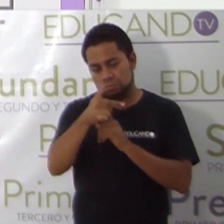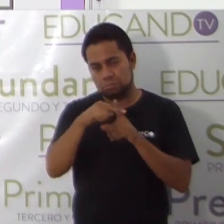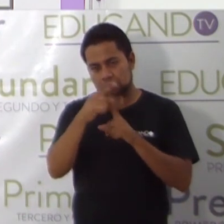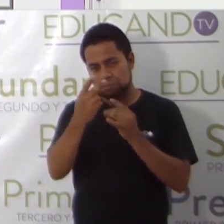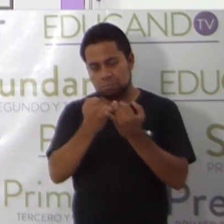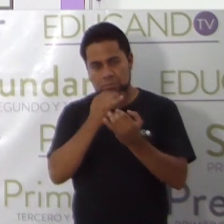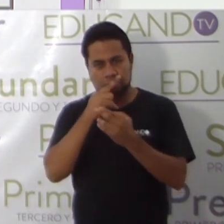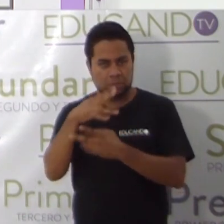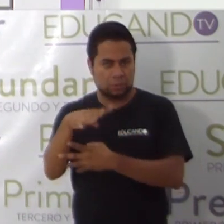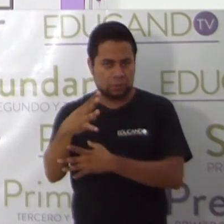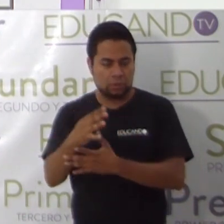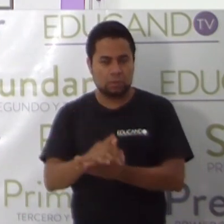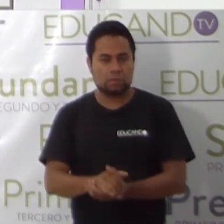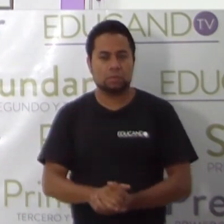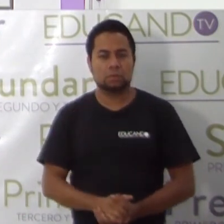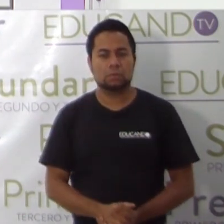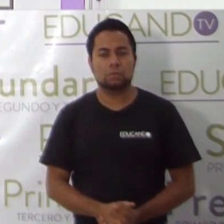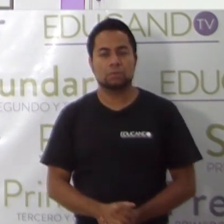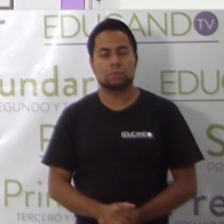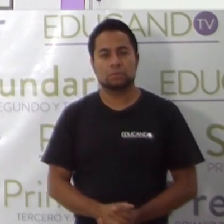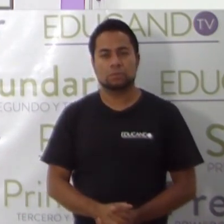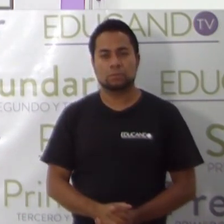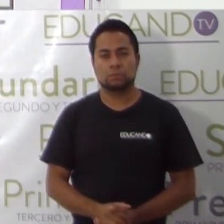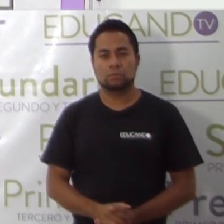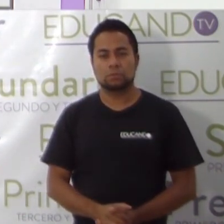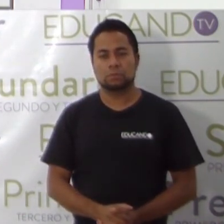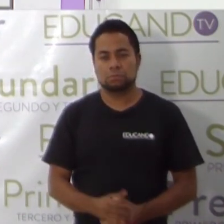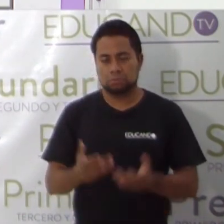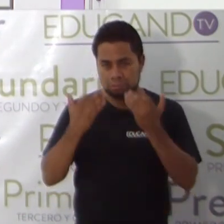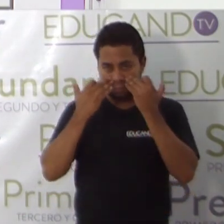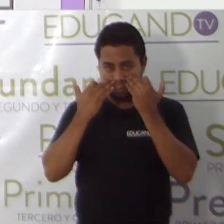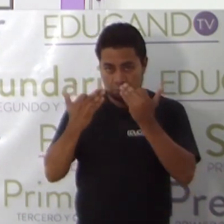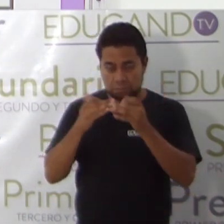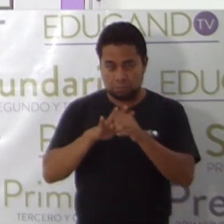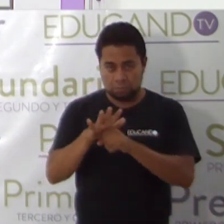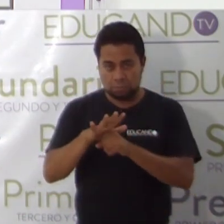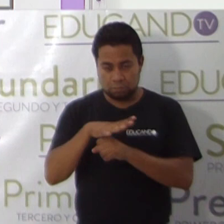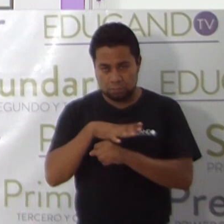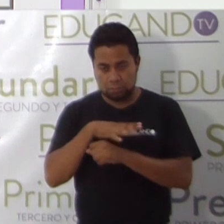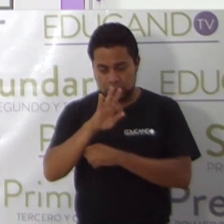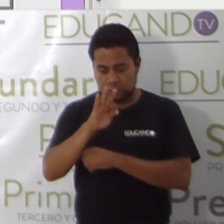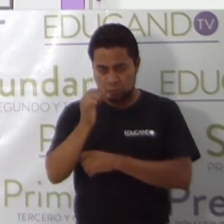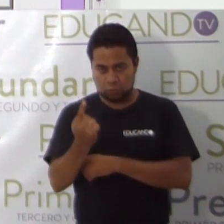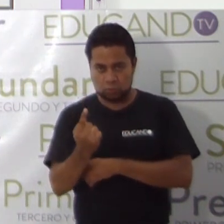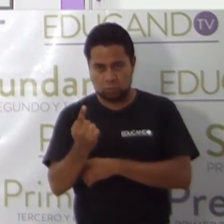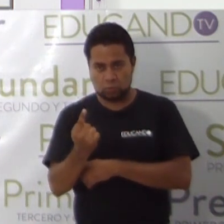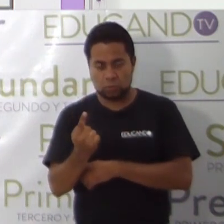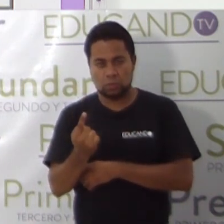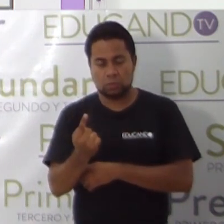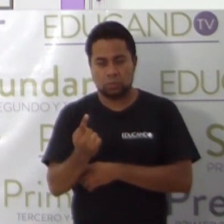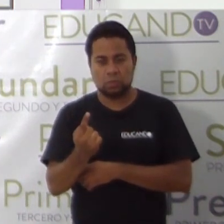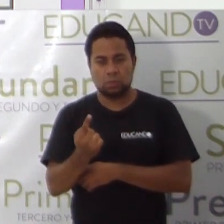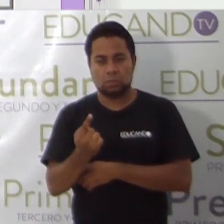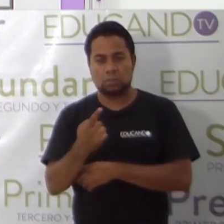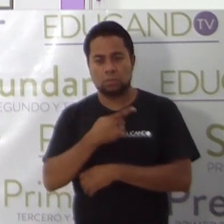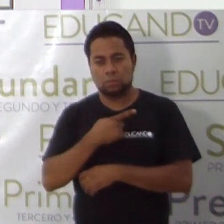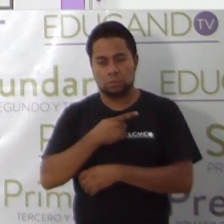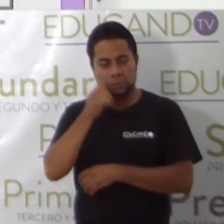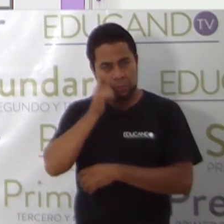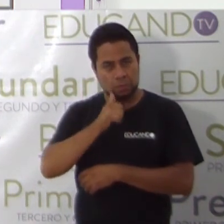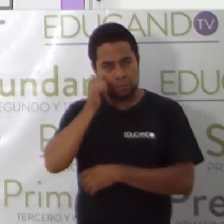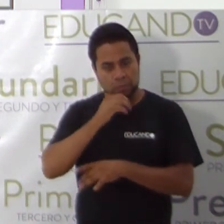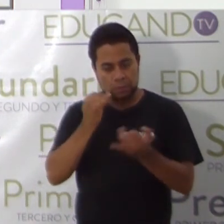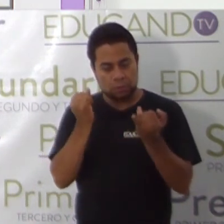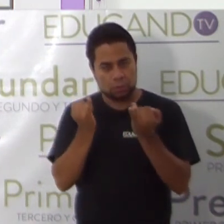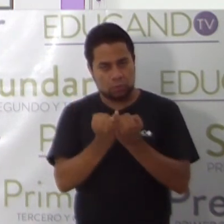son 14. Y vamos a tener que F1 debe ser siempre